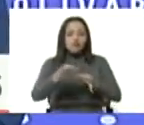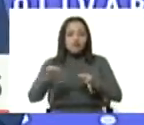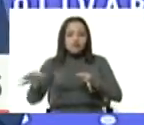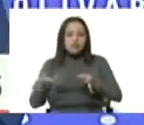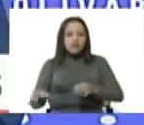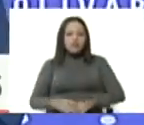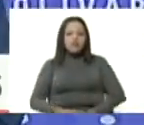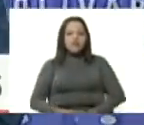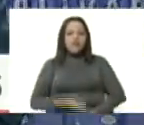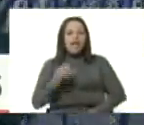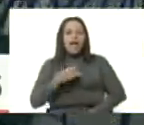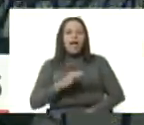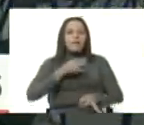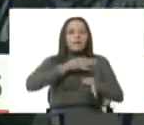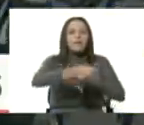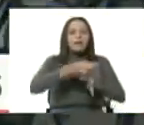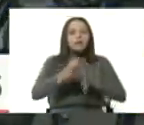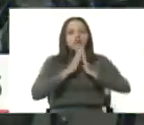todos los municipios.